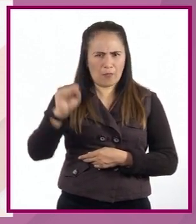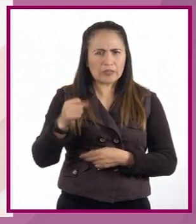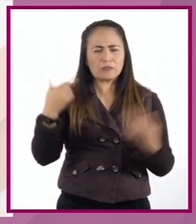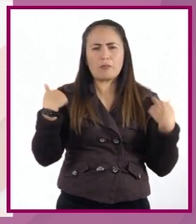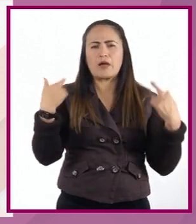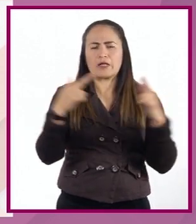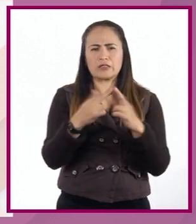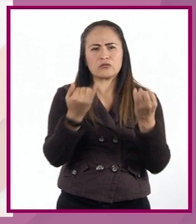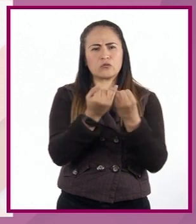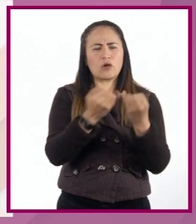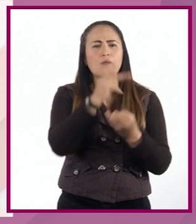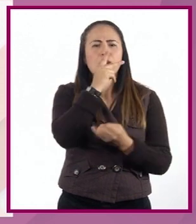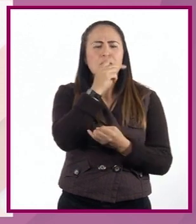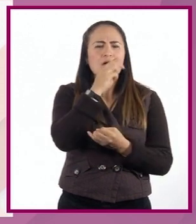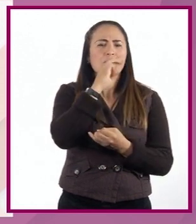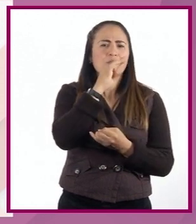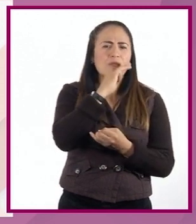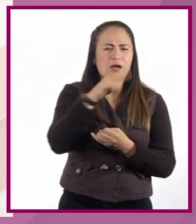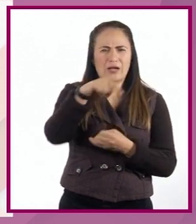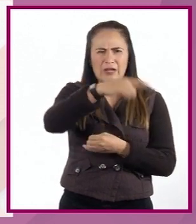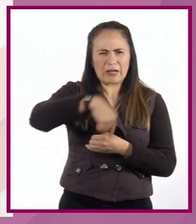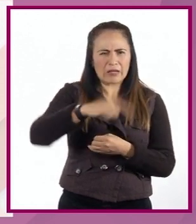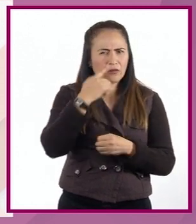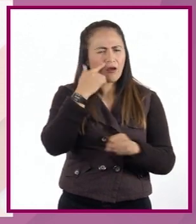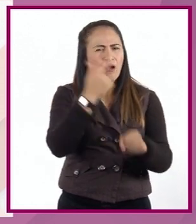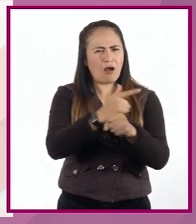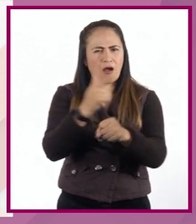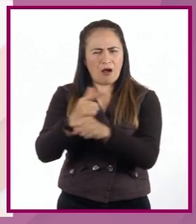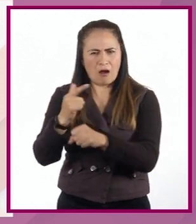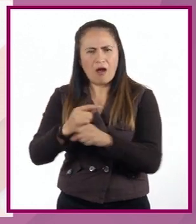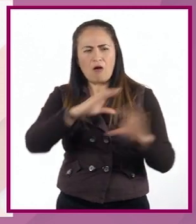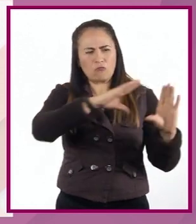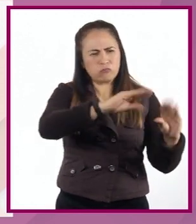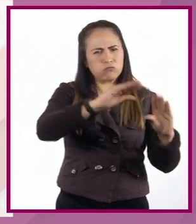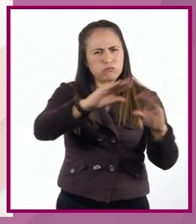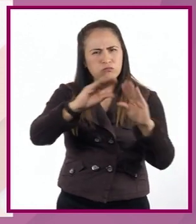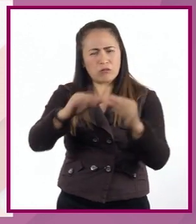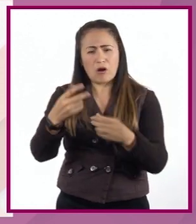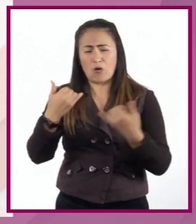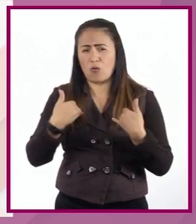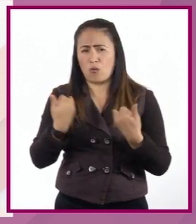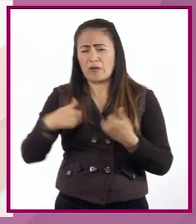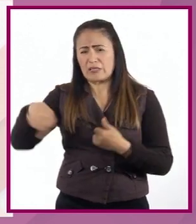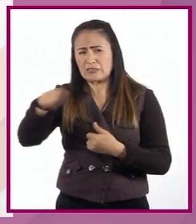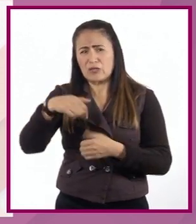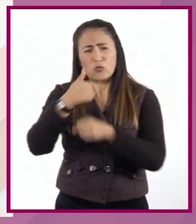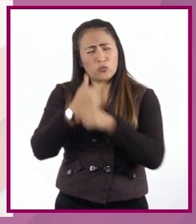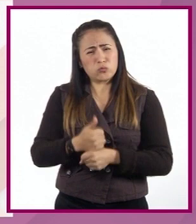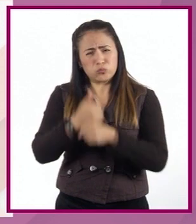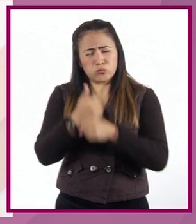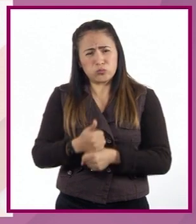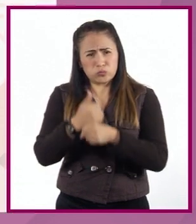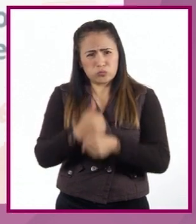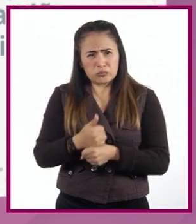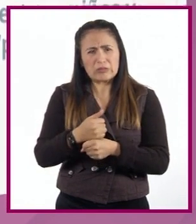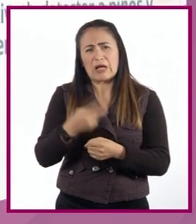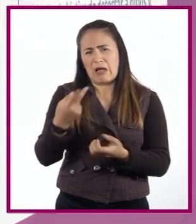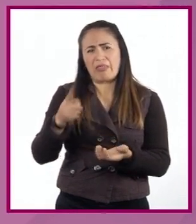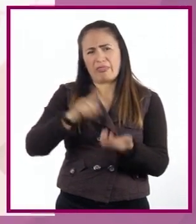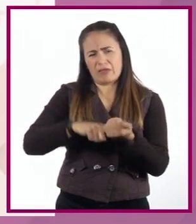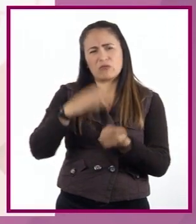y padres de familia con el objetivo de detectar a niños y jóvenes que están viviendo una pesadilla en sus propias